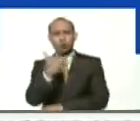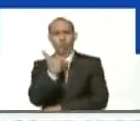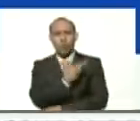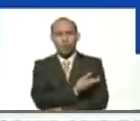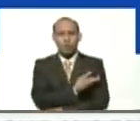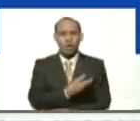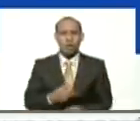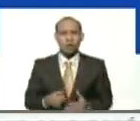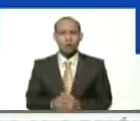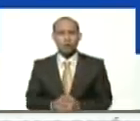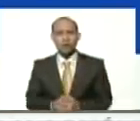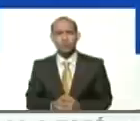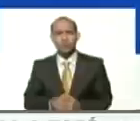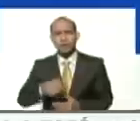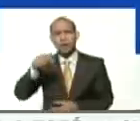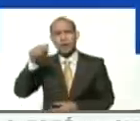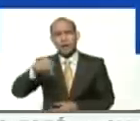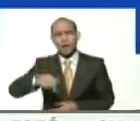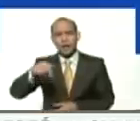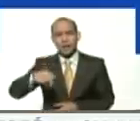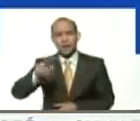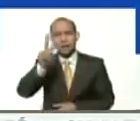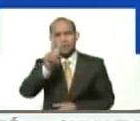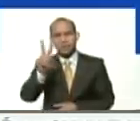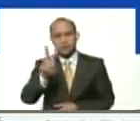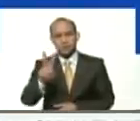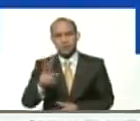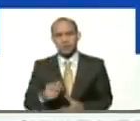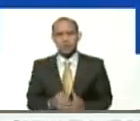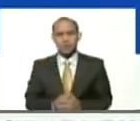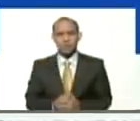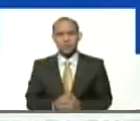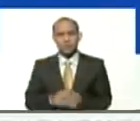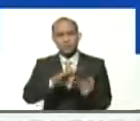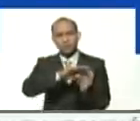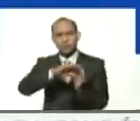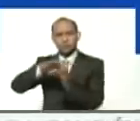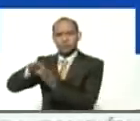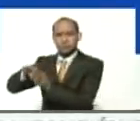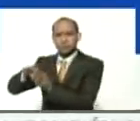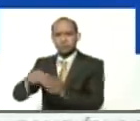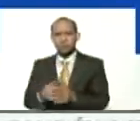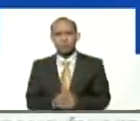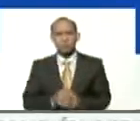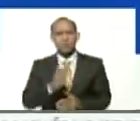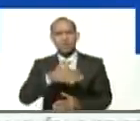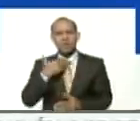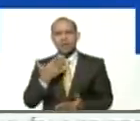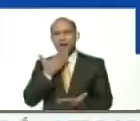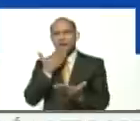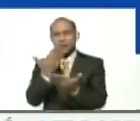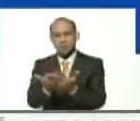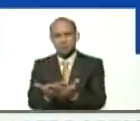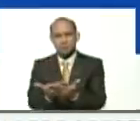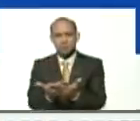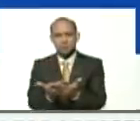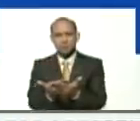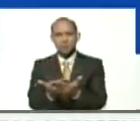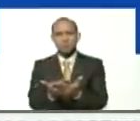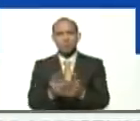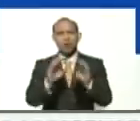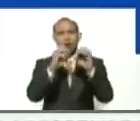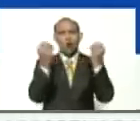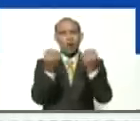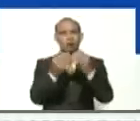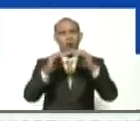vacuna el territorio venezolano por otro lado queremos agradecer a la organización panamericana